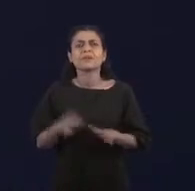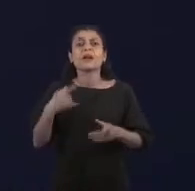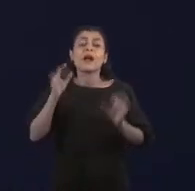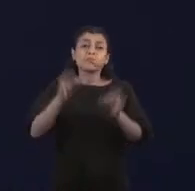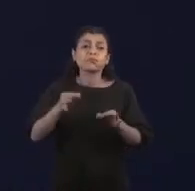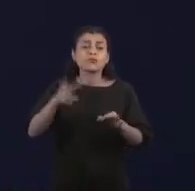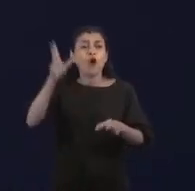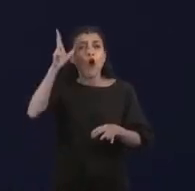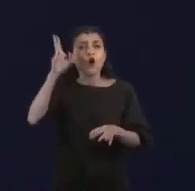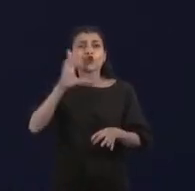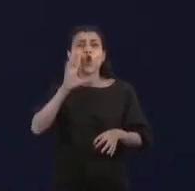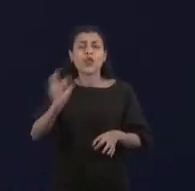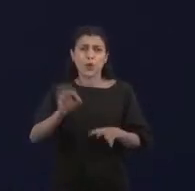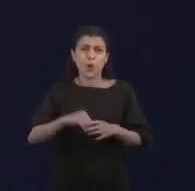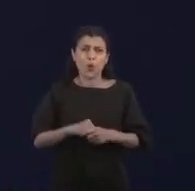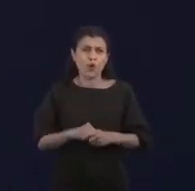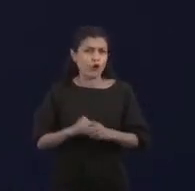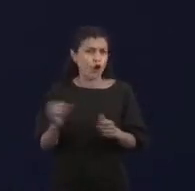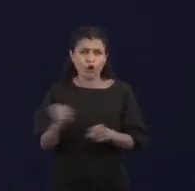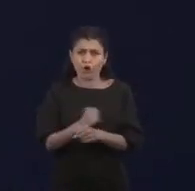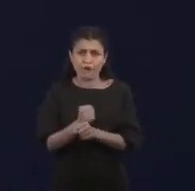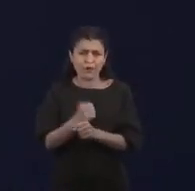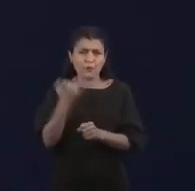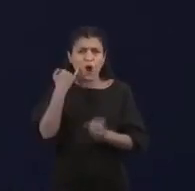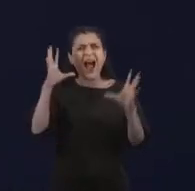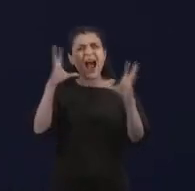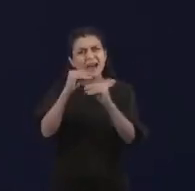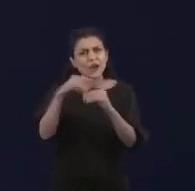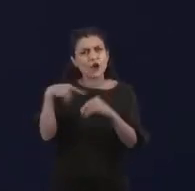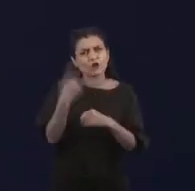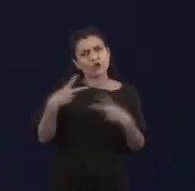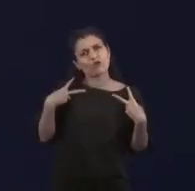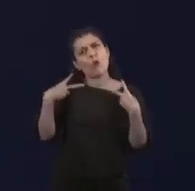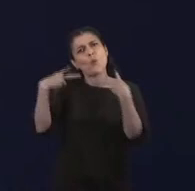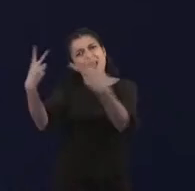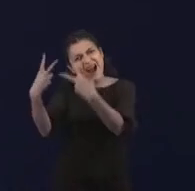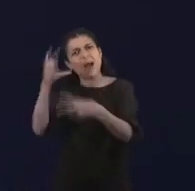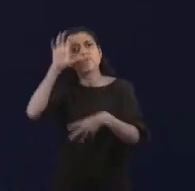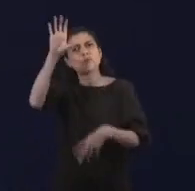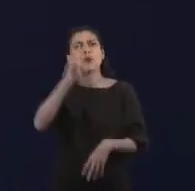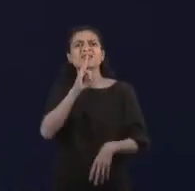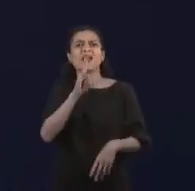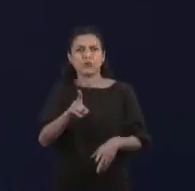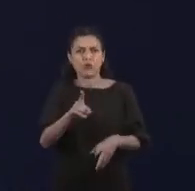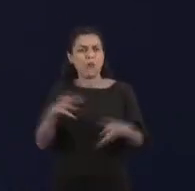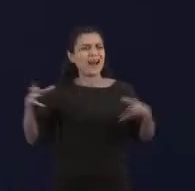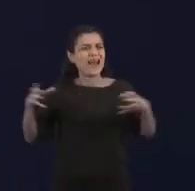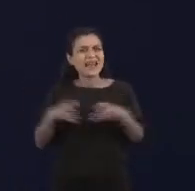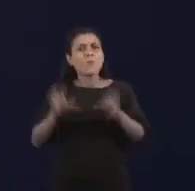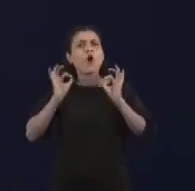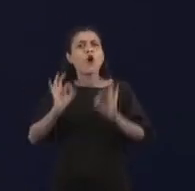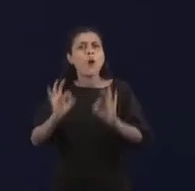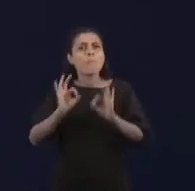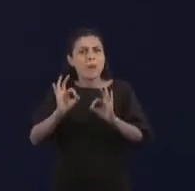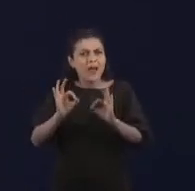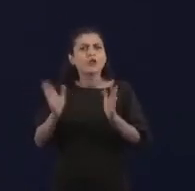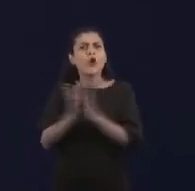8 de julio por la noche vamos a estar viajando todo el gabinete